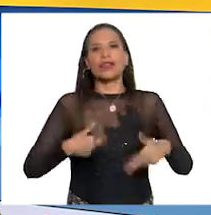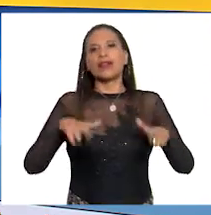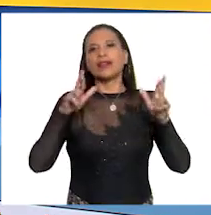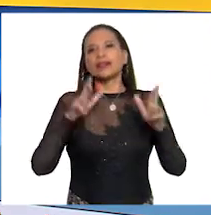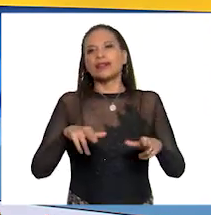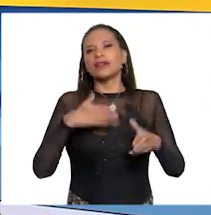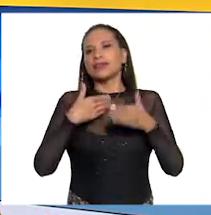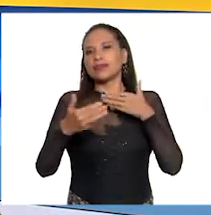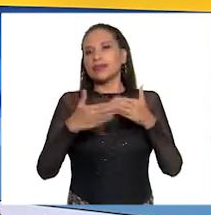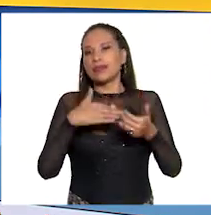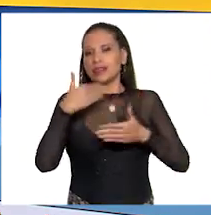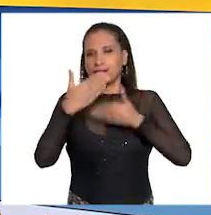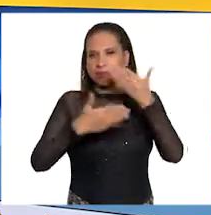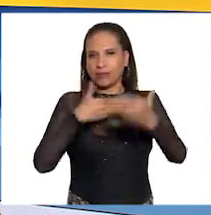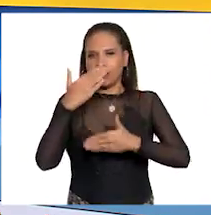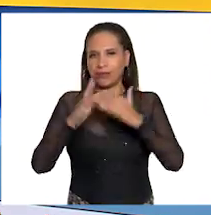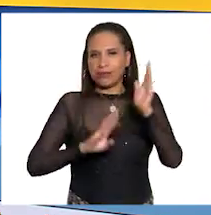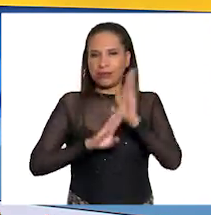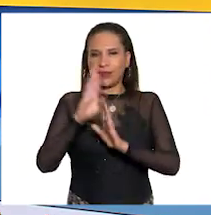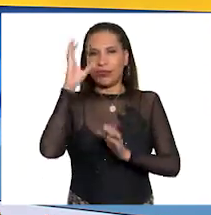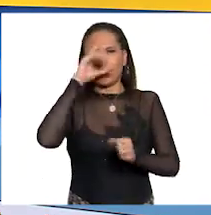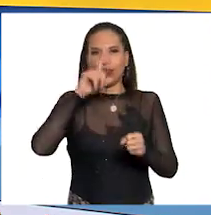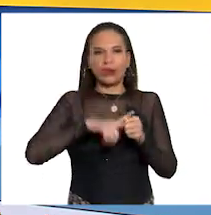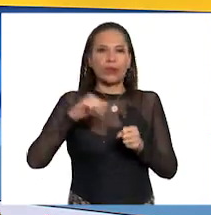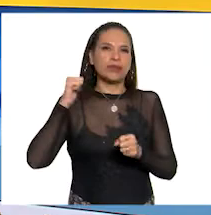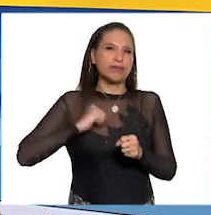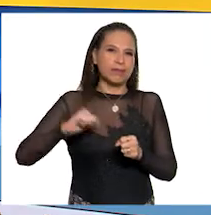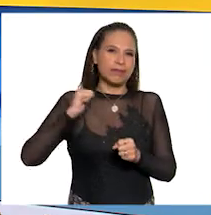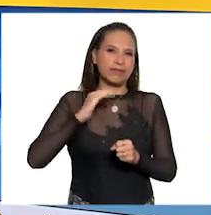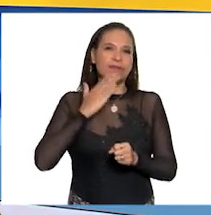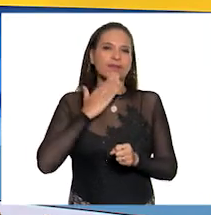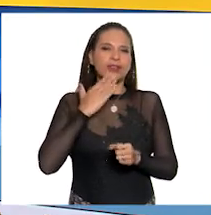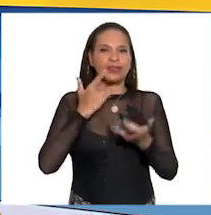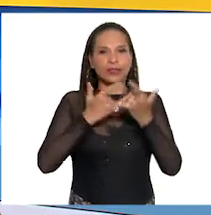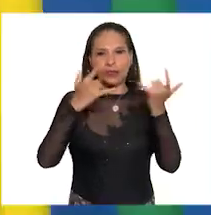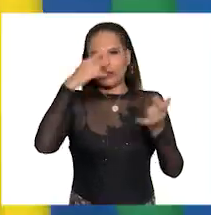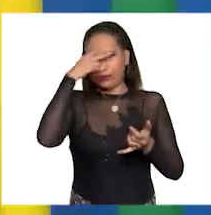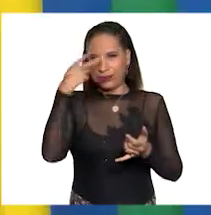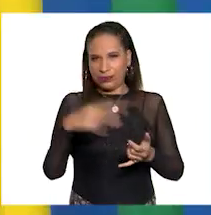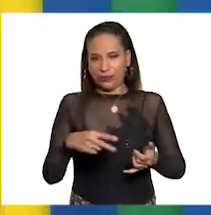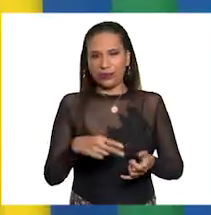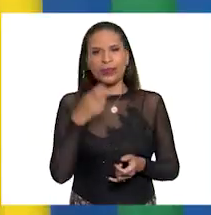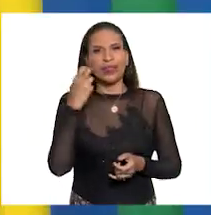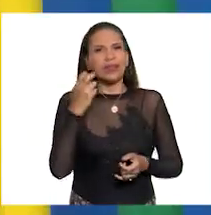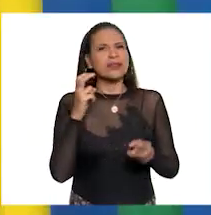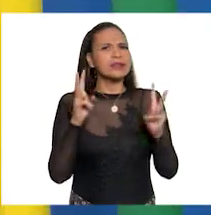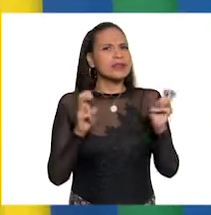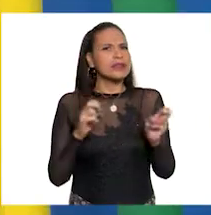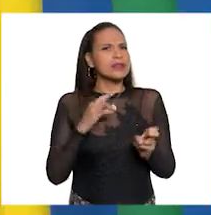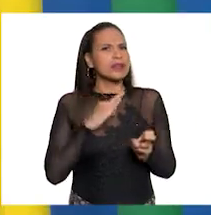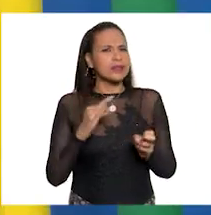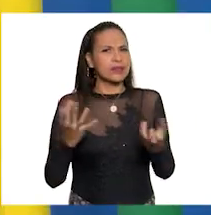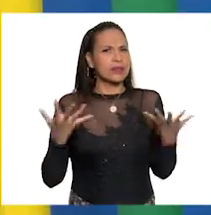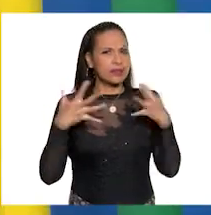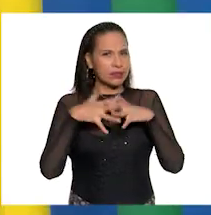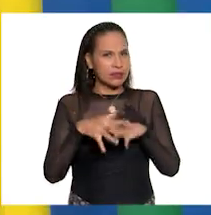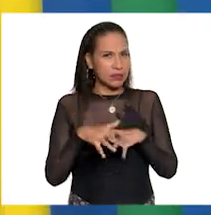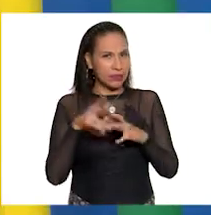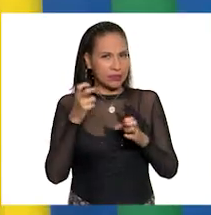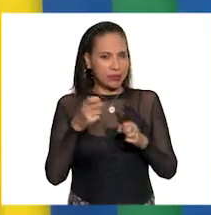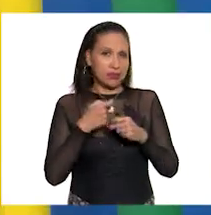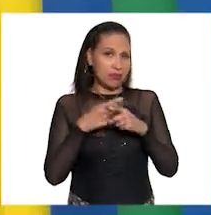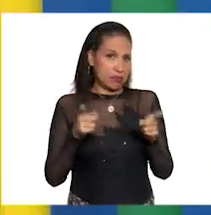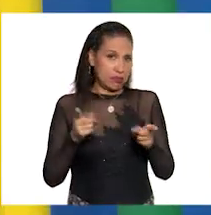de la modernización y el progreso, las culturas prehispánicas y la historia de México. ¿Y esos temas podrían mezclarse entre sí? Porque